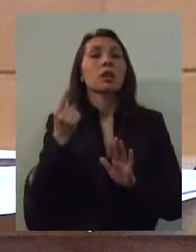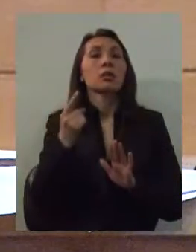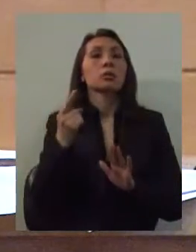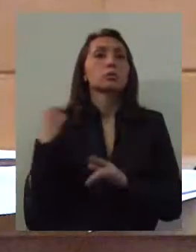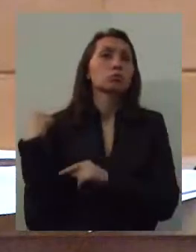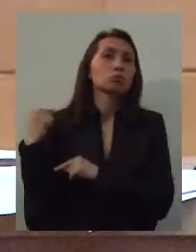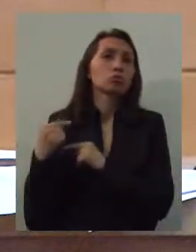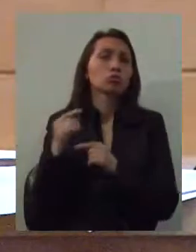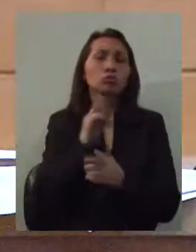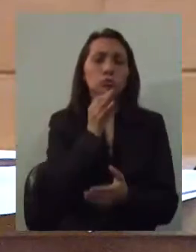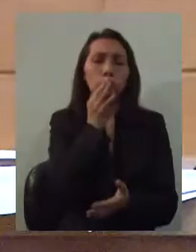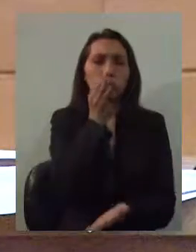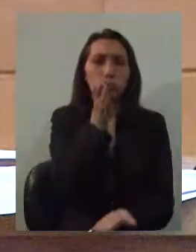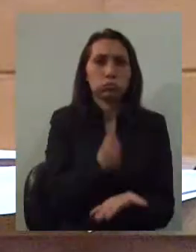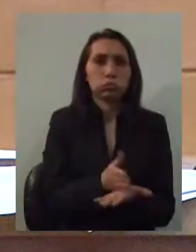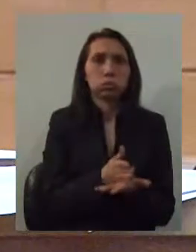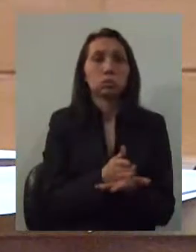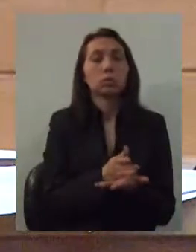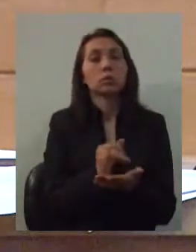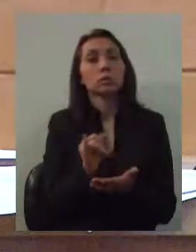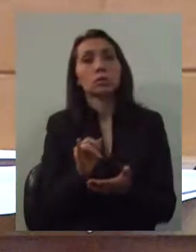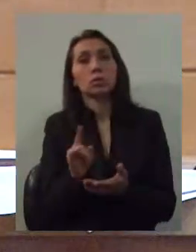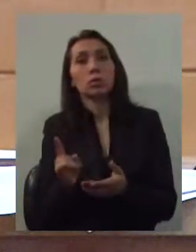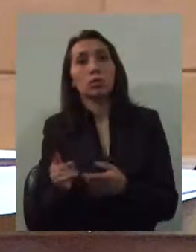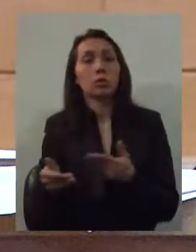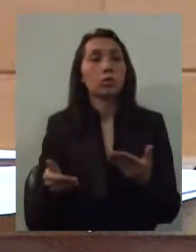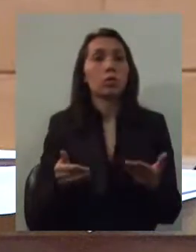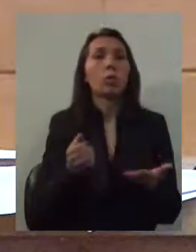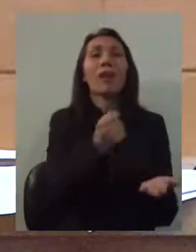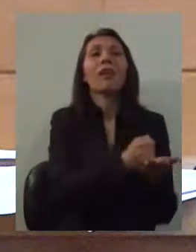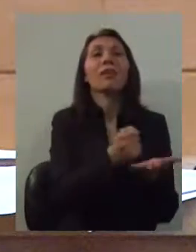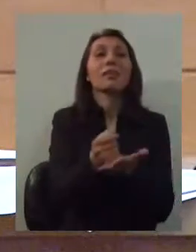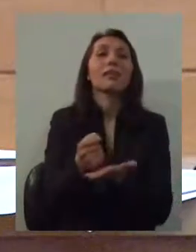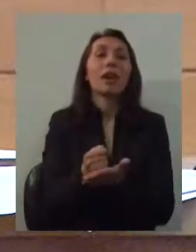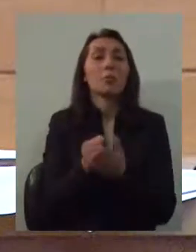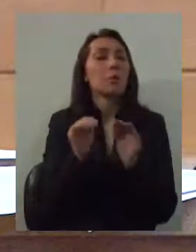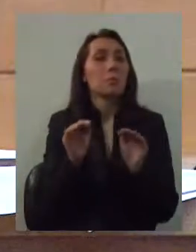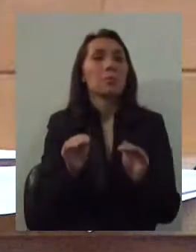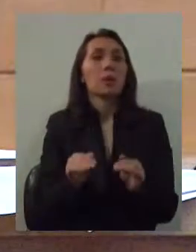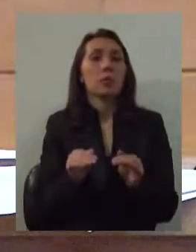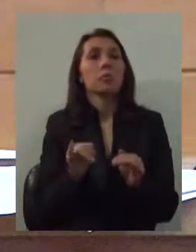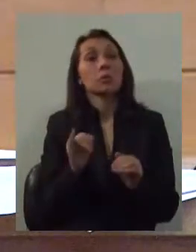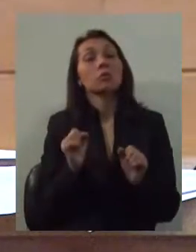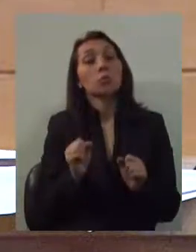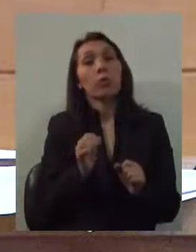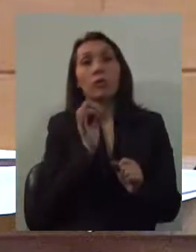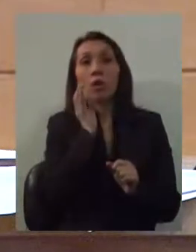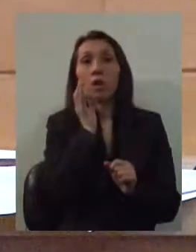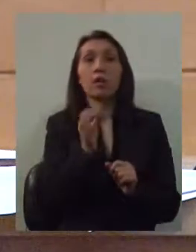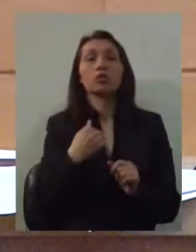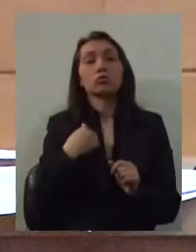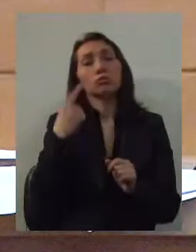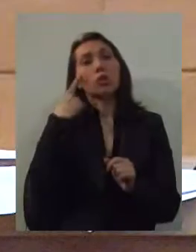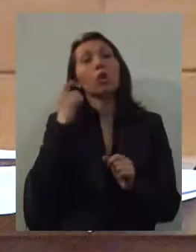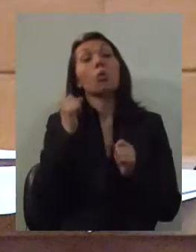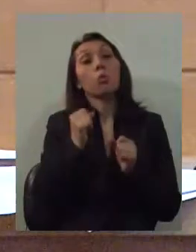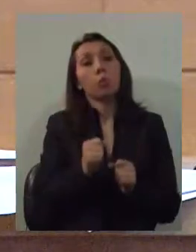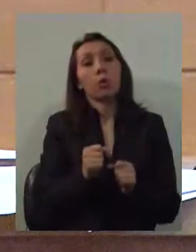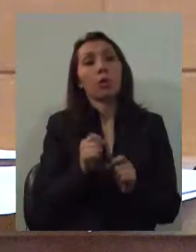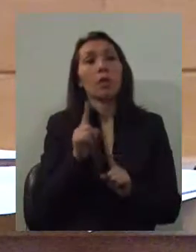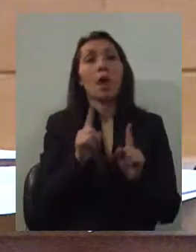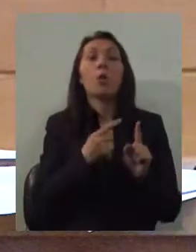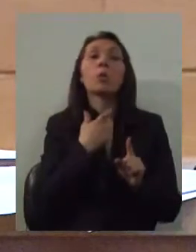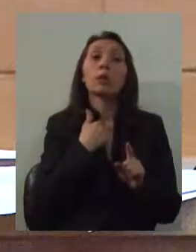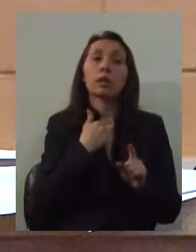jurisdicción contenciosa y no contenciosa con respecto a la tramitación misma, y esas sí se las voy a mencionar porque creo que puede ser de algún